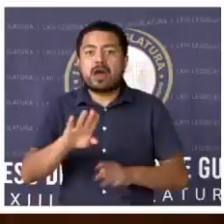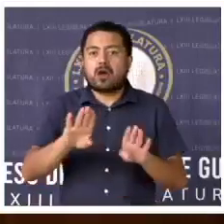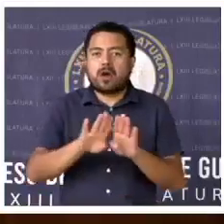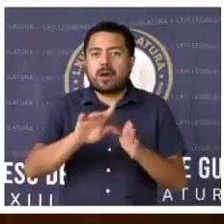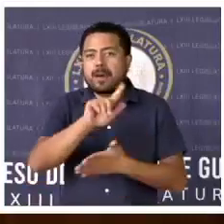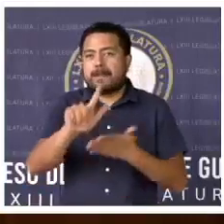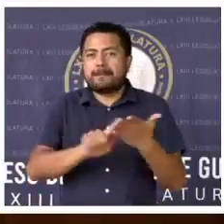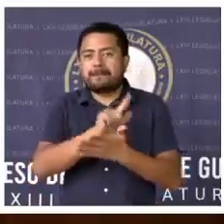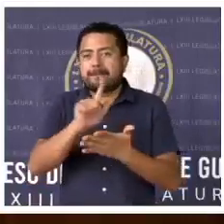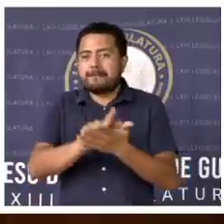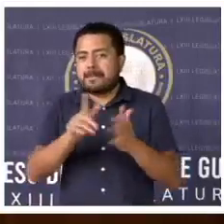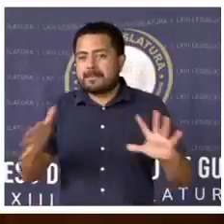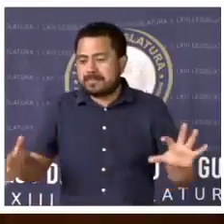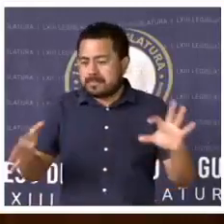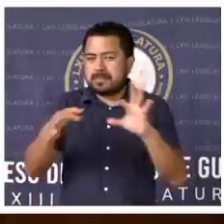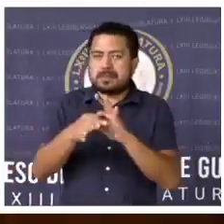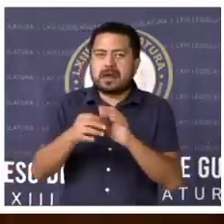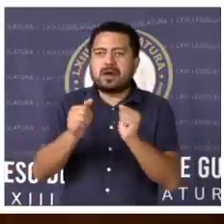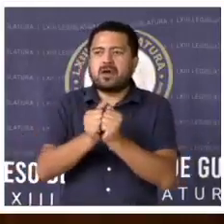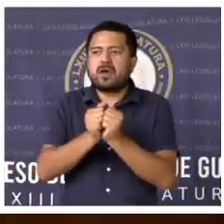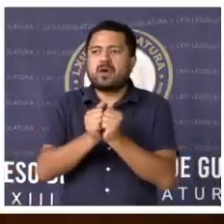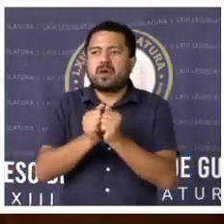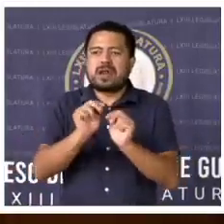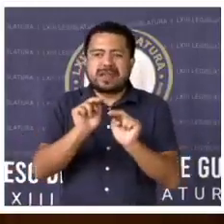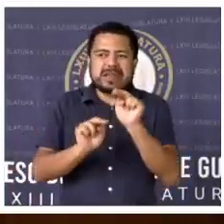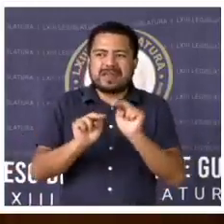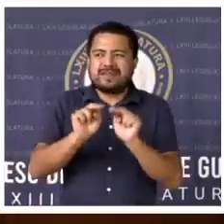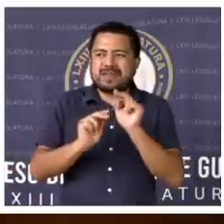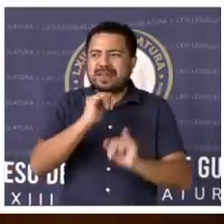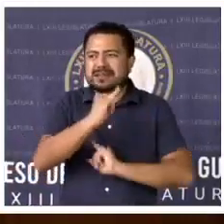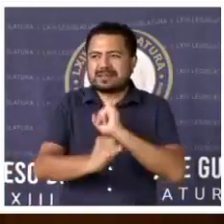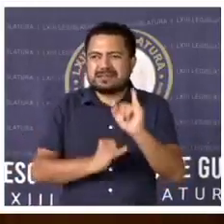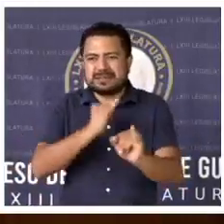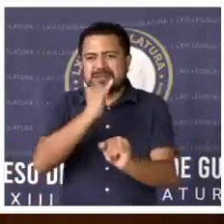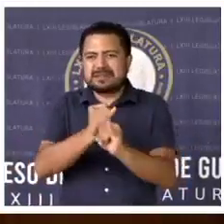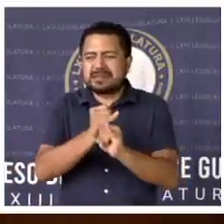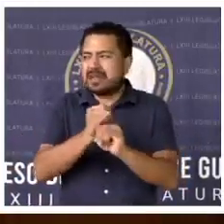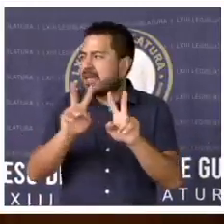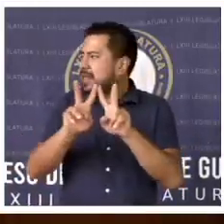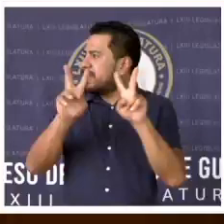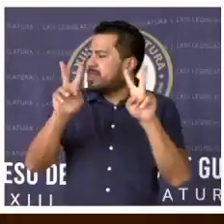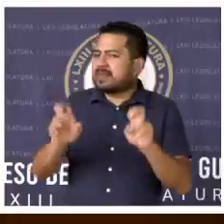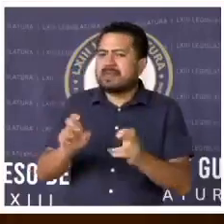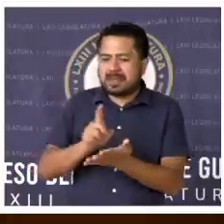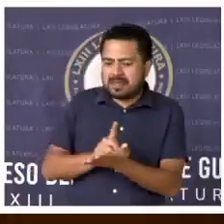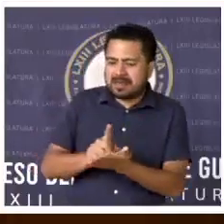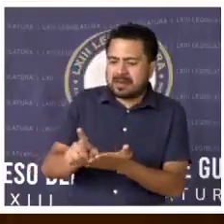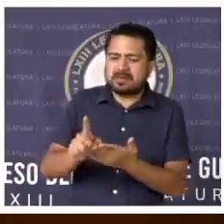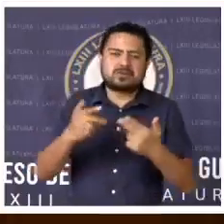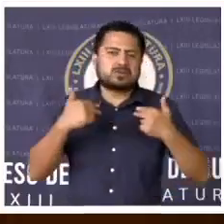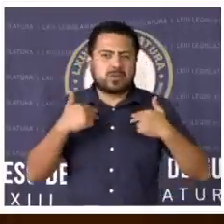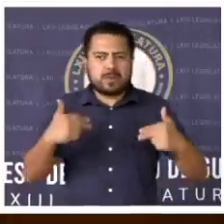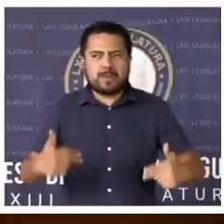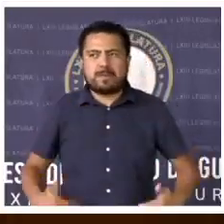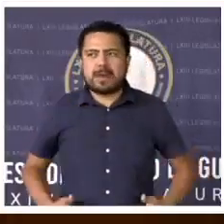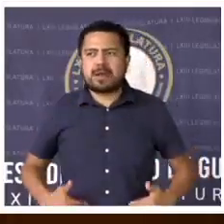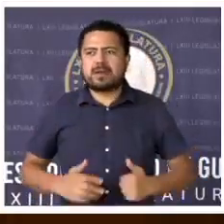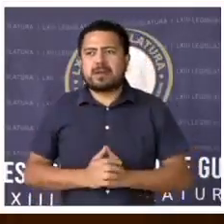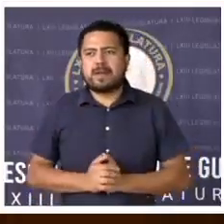armonizada con Los estándares Internacionales en materia de Derechos Humanos